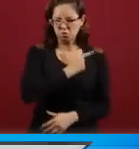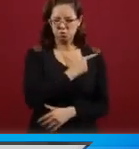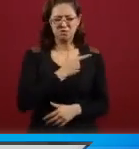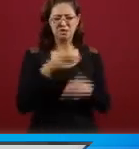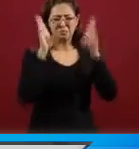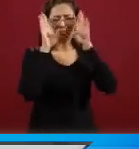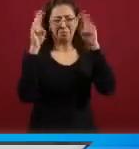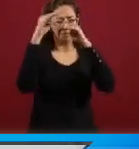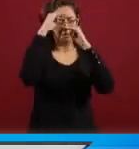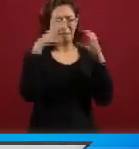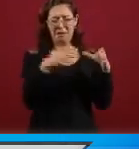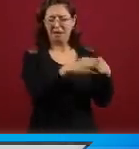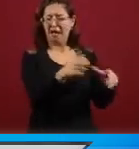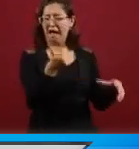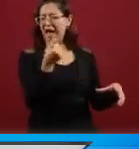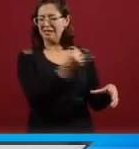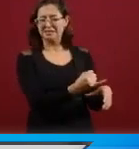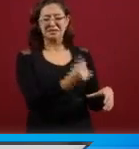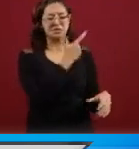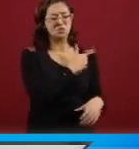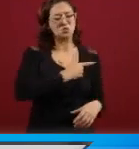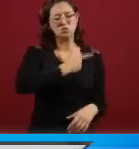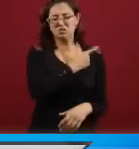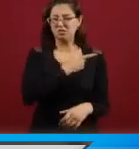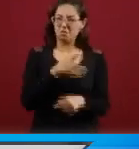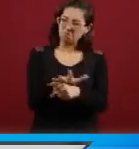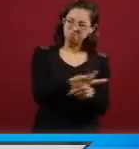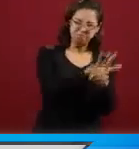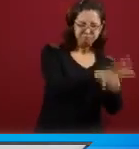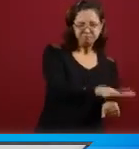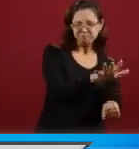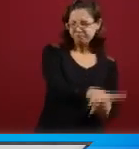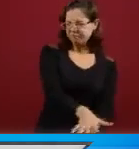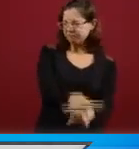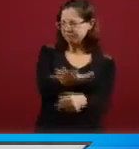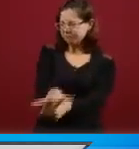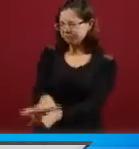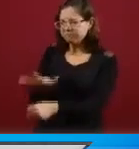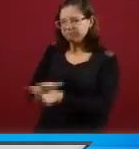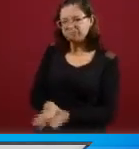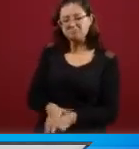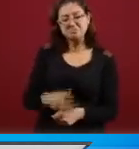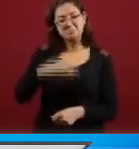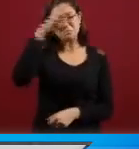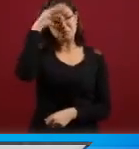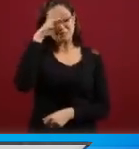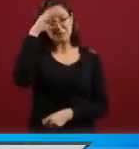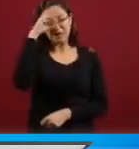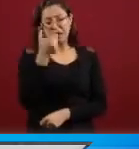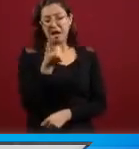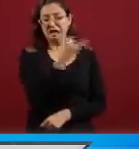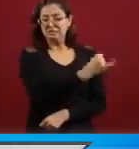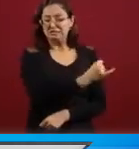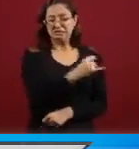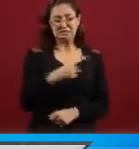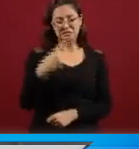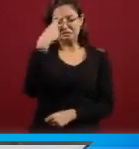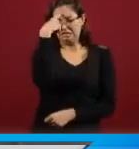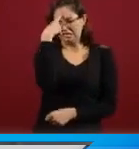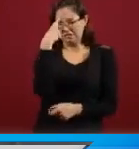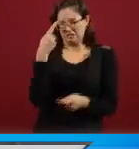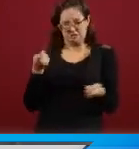visión distinta, que considera que lo más importante es cuidar la vida. Esta política es la que evitó que perdieran la vida más de 200 personas